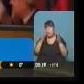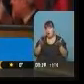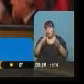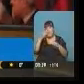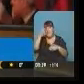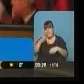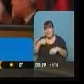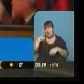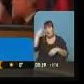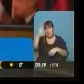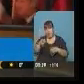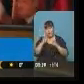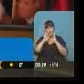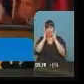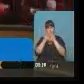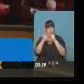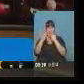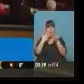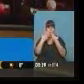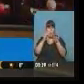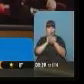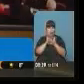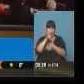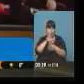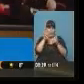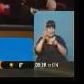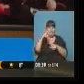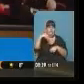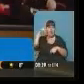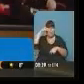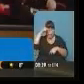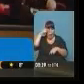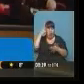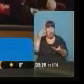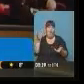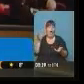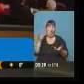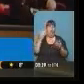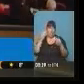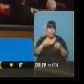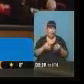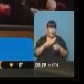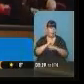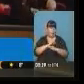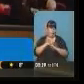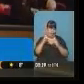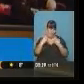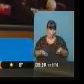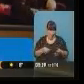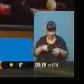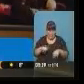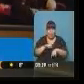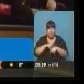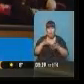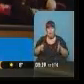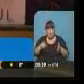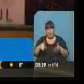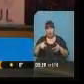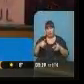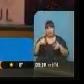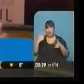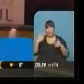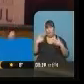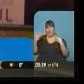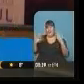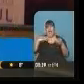seguramente el próximo plenario se va a emitir con respecto al de a maldonado porque no es cierto inadmisible que a esta altura de del